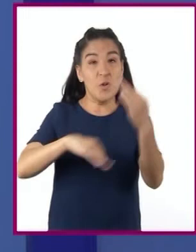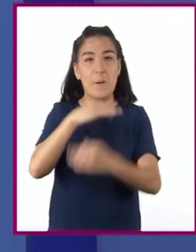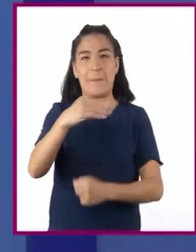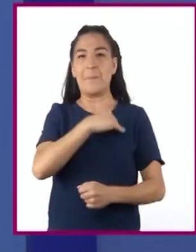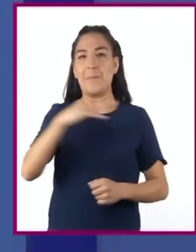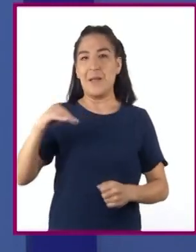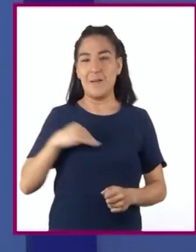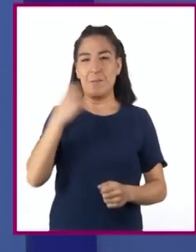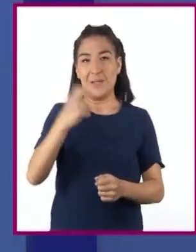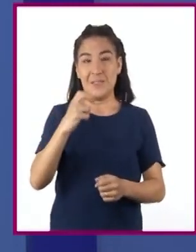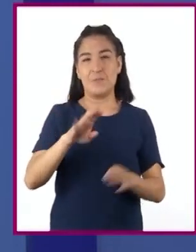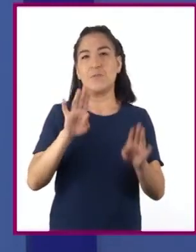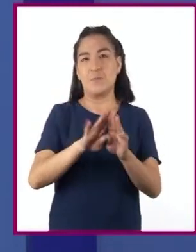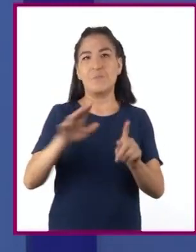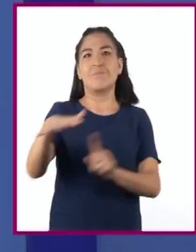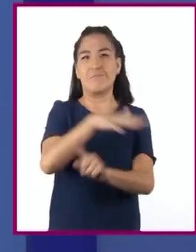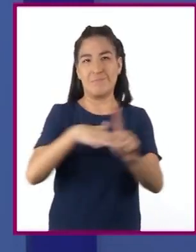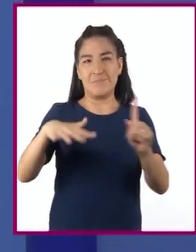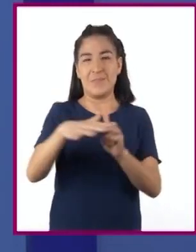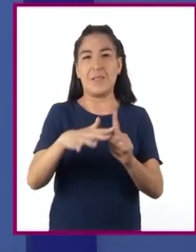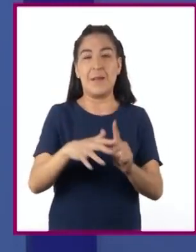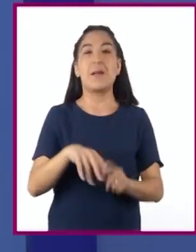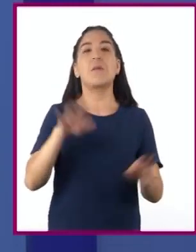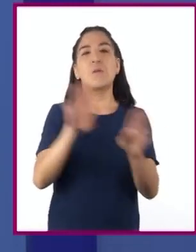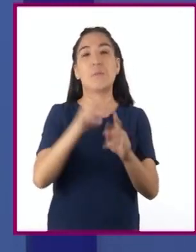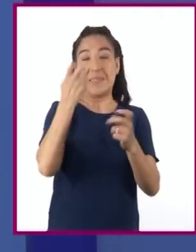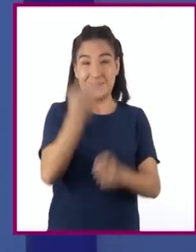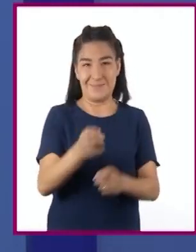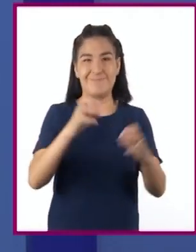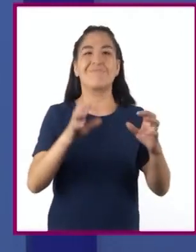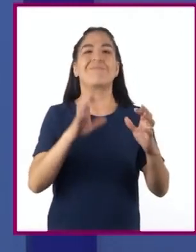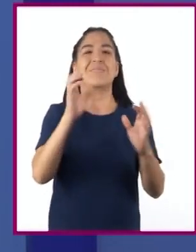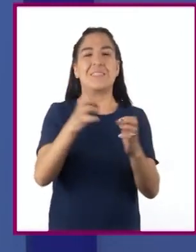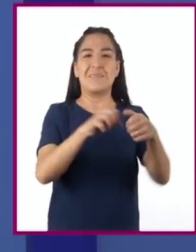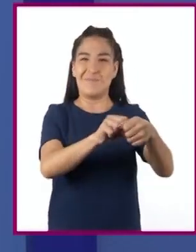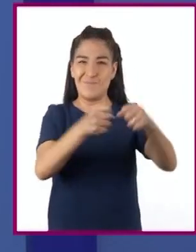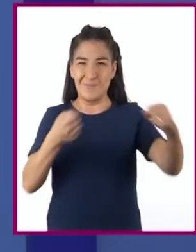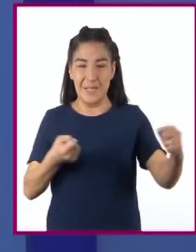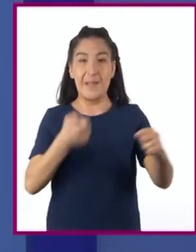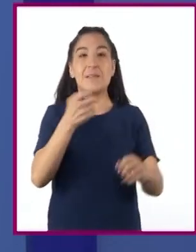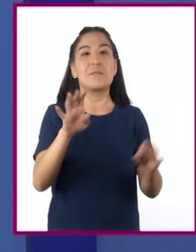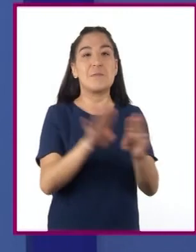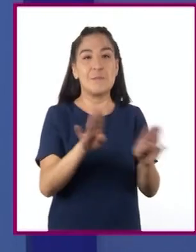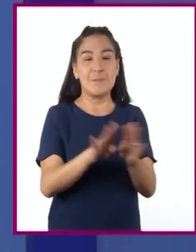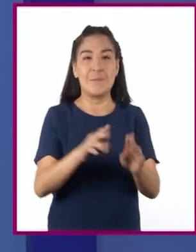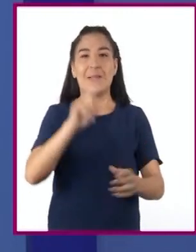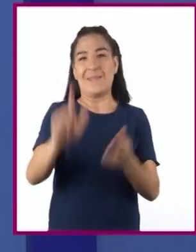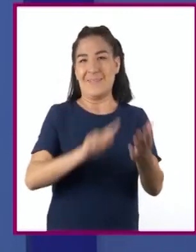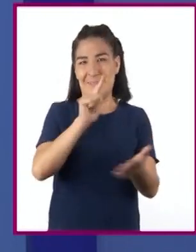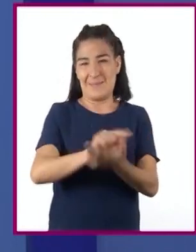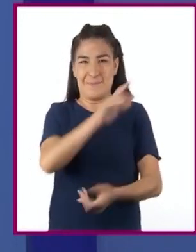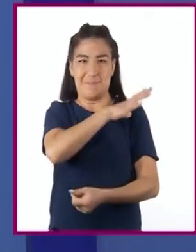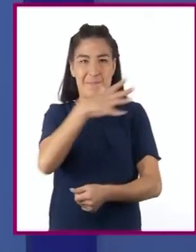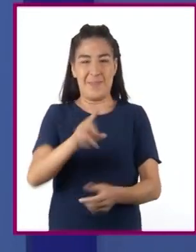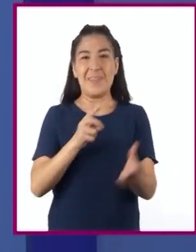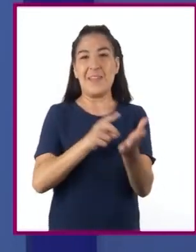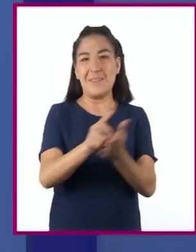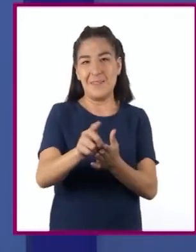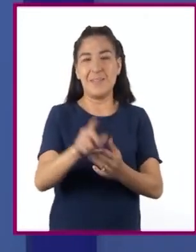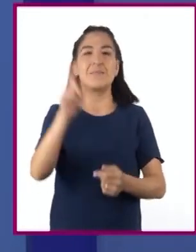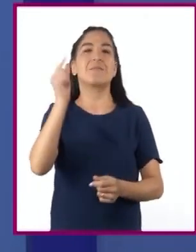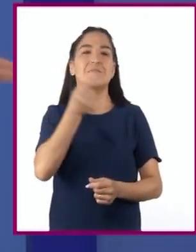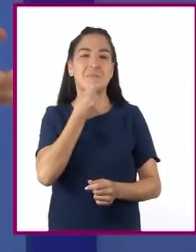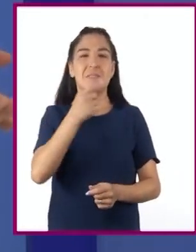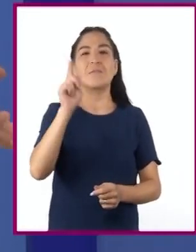sociedad. Es por ello que la Constitución Política de los Estados Unidos Mexicanos y la Ley General de los Derechos de las